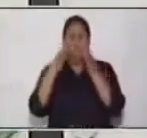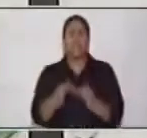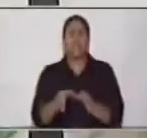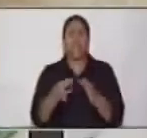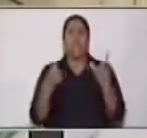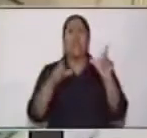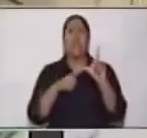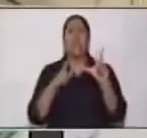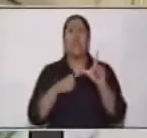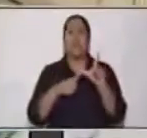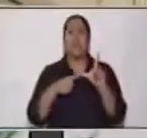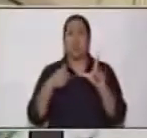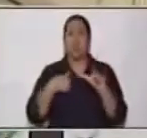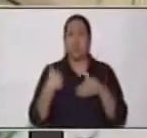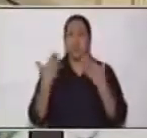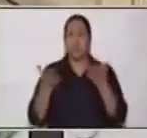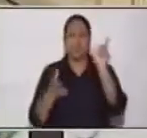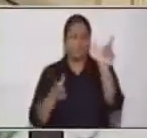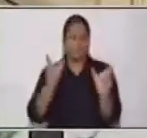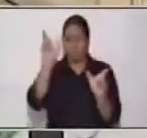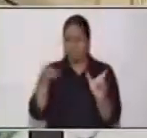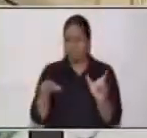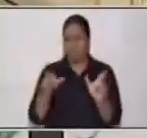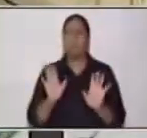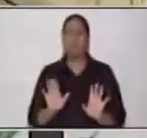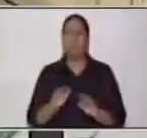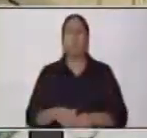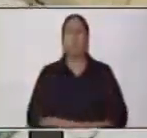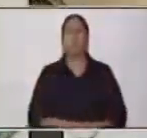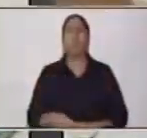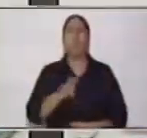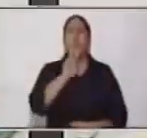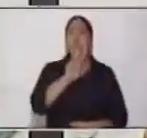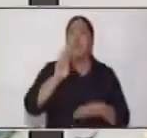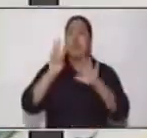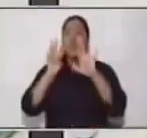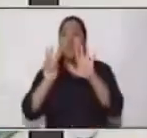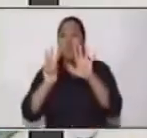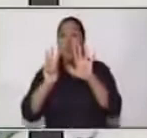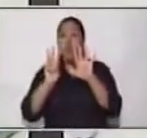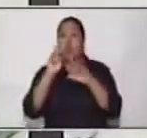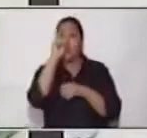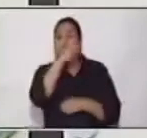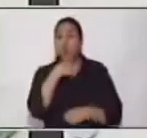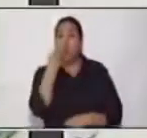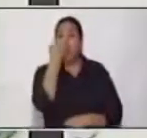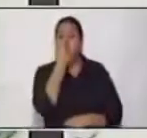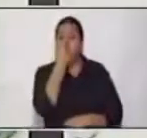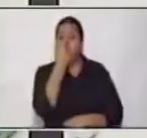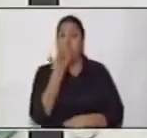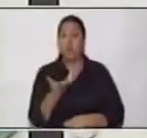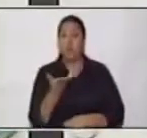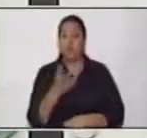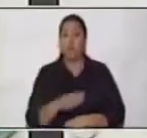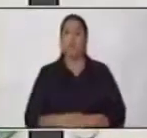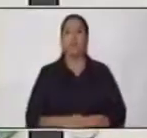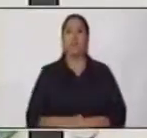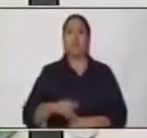personajes. Dice que se van a dedicar 28 horas, quiere decir que mi primera ecuación